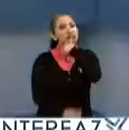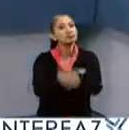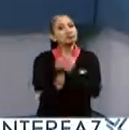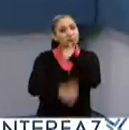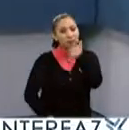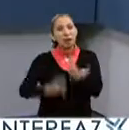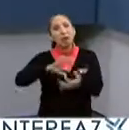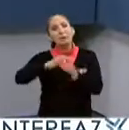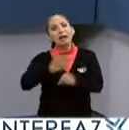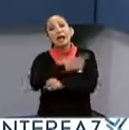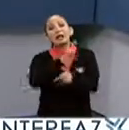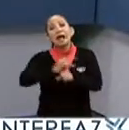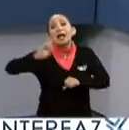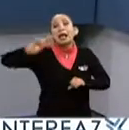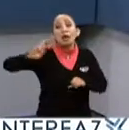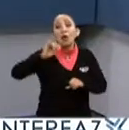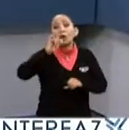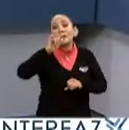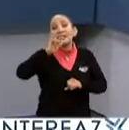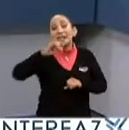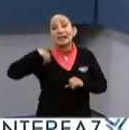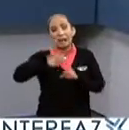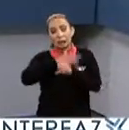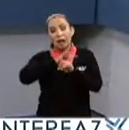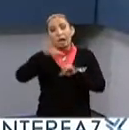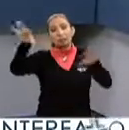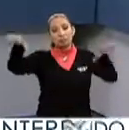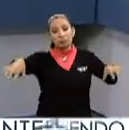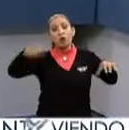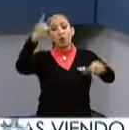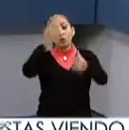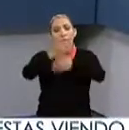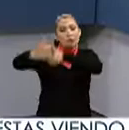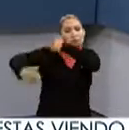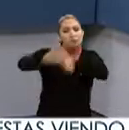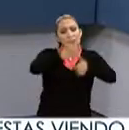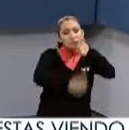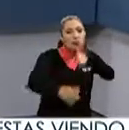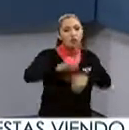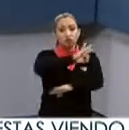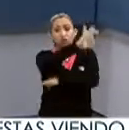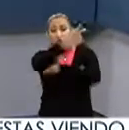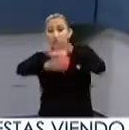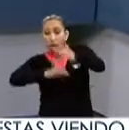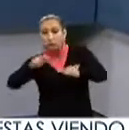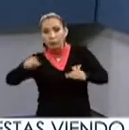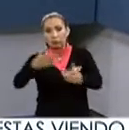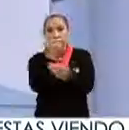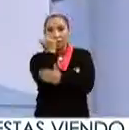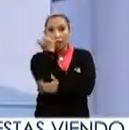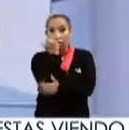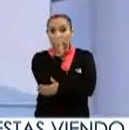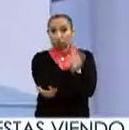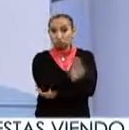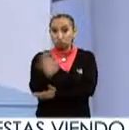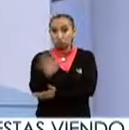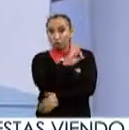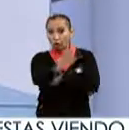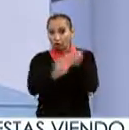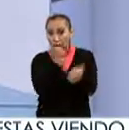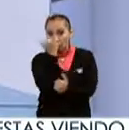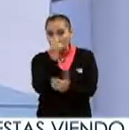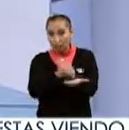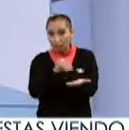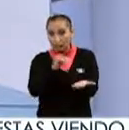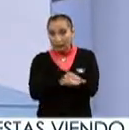la Olimpiada Nacional y la Universidad Nacional, son prácticamente las únicas competencias en las que todos son estudiantes. Todos son estudiantes.